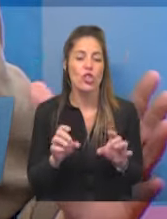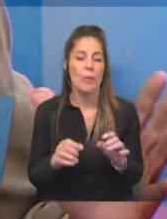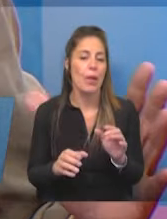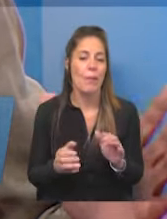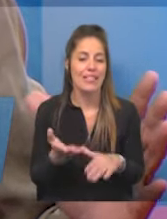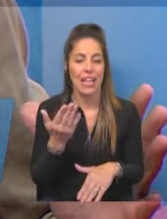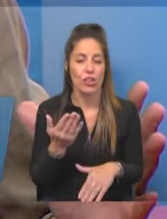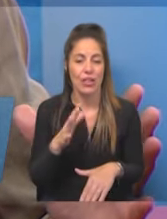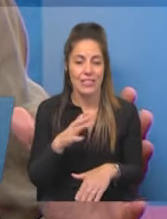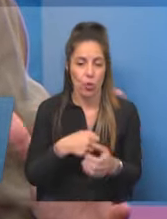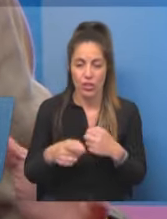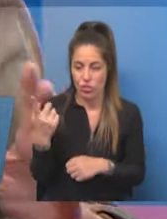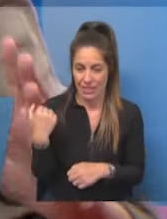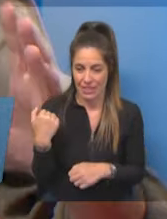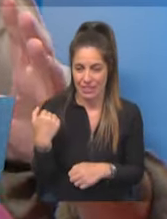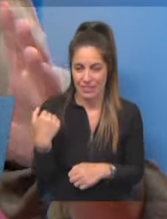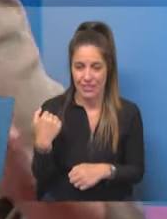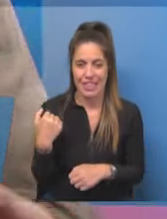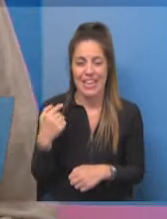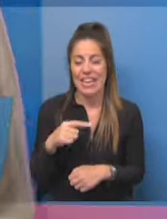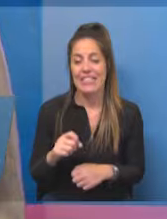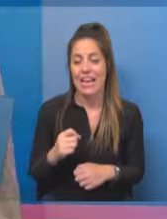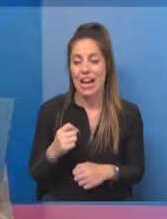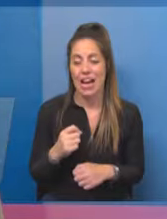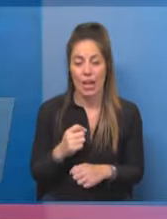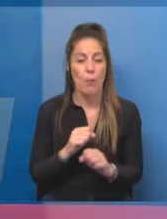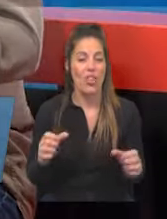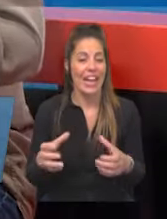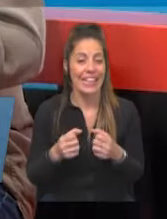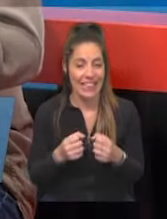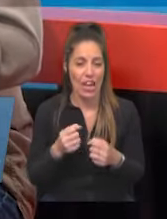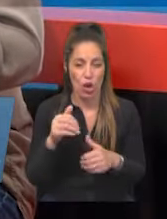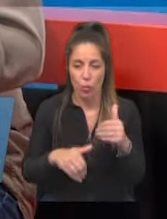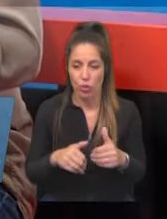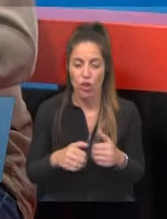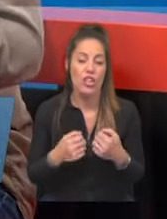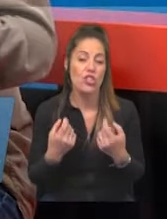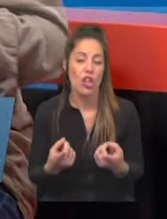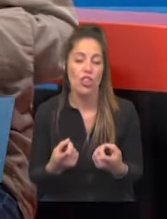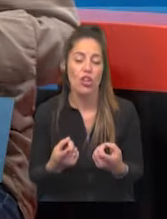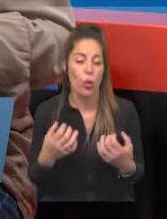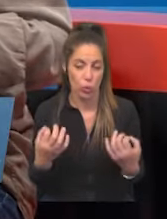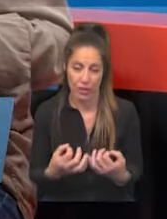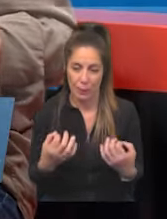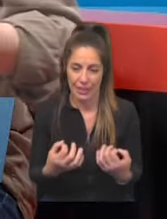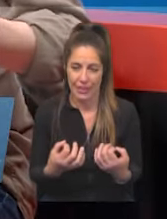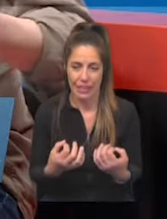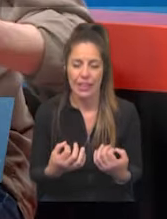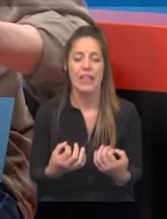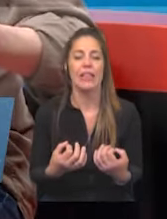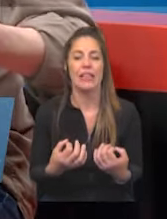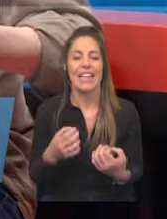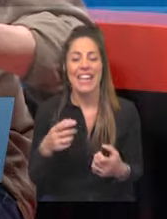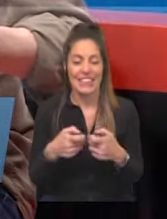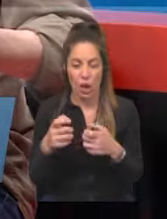alto que lo que pasó hace 5 años o sea es esa capacidad de retención que yo lo atribuyo precisamente a que